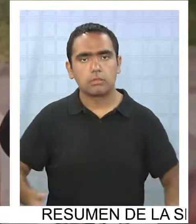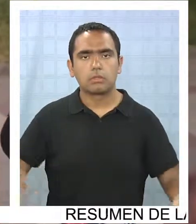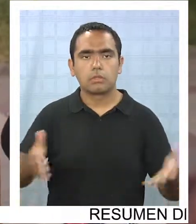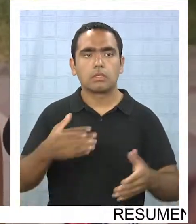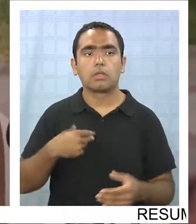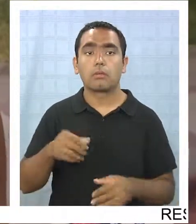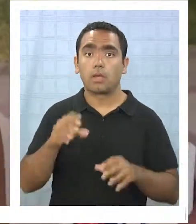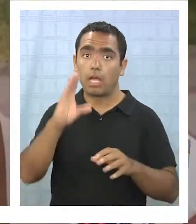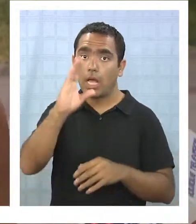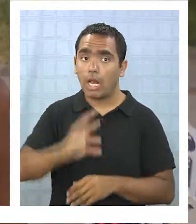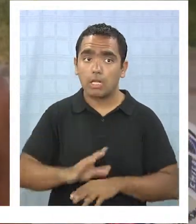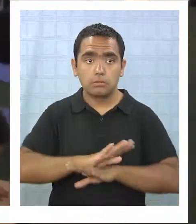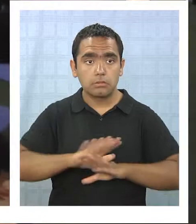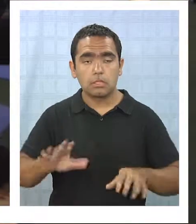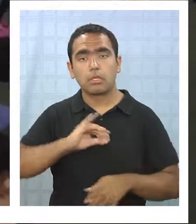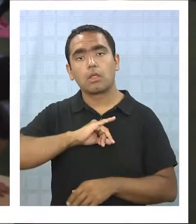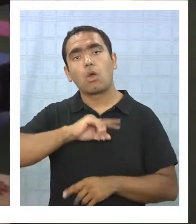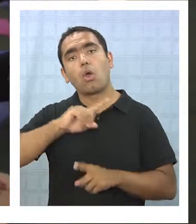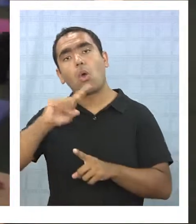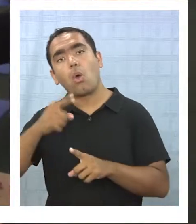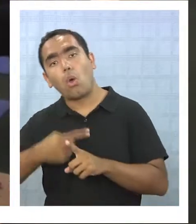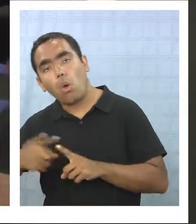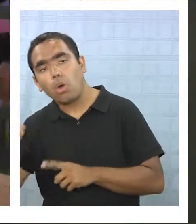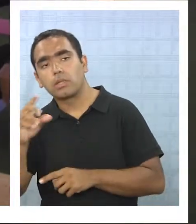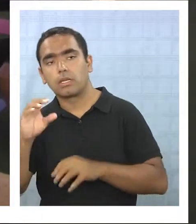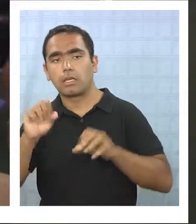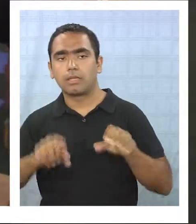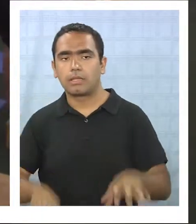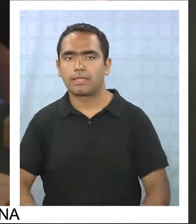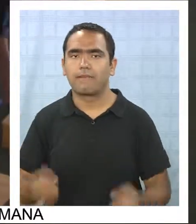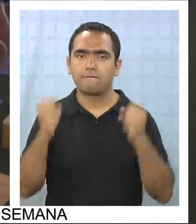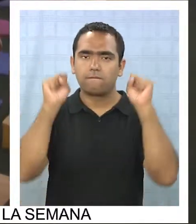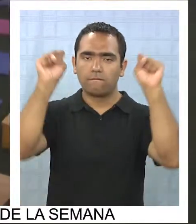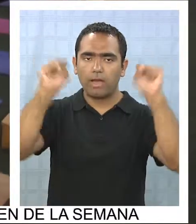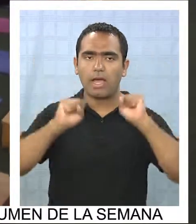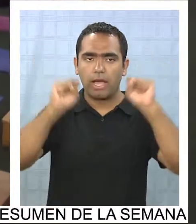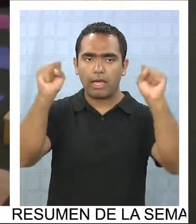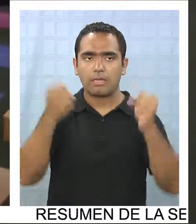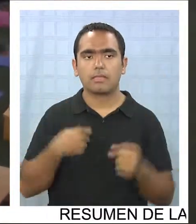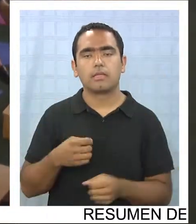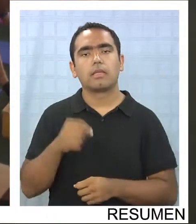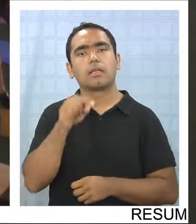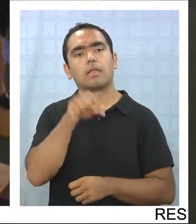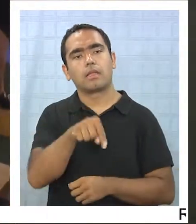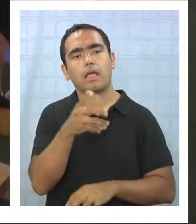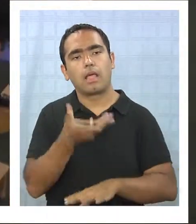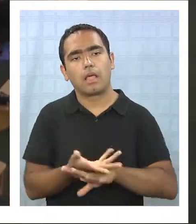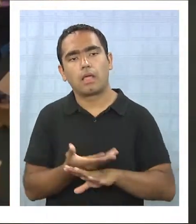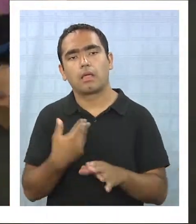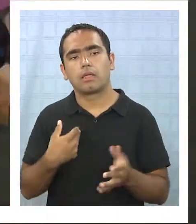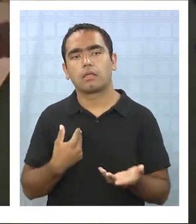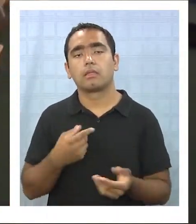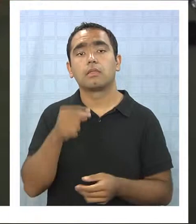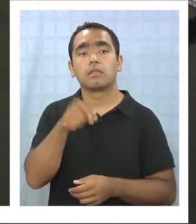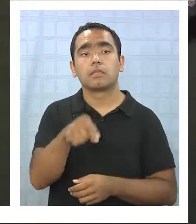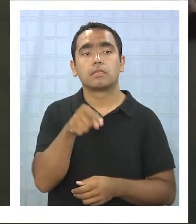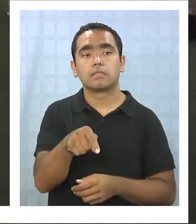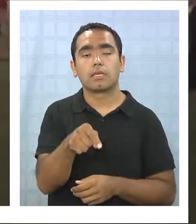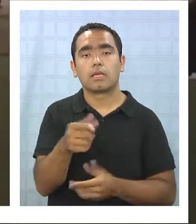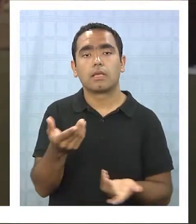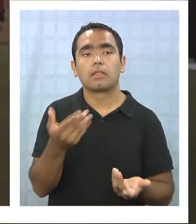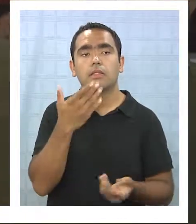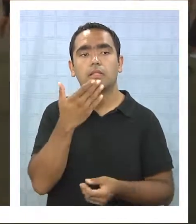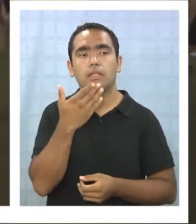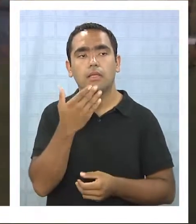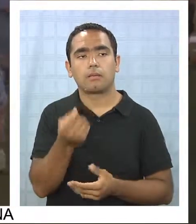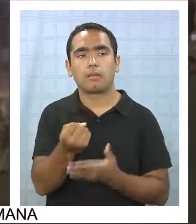y después de esta clase hacemos una siguiente clase, que es de barras y carga, que se llama Steel Training, y bueno, esa clase